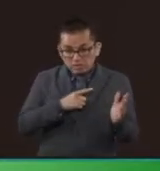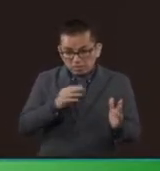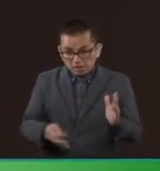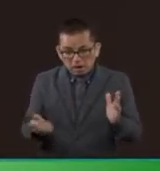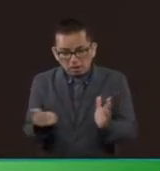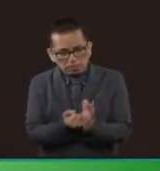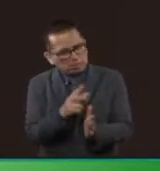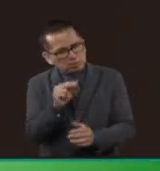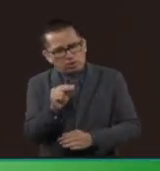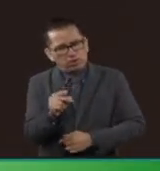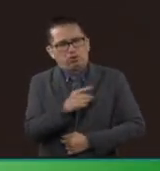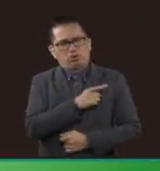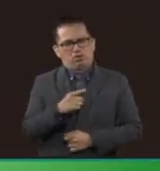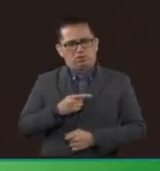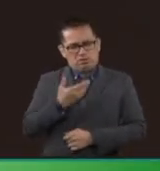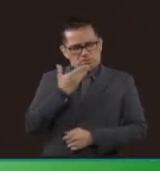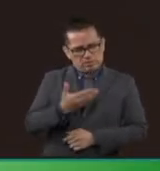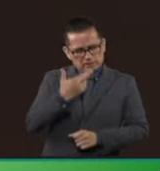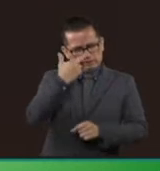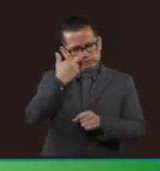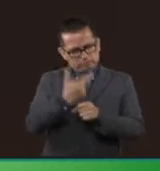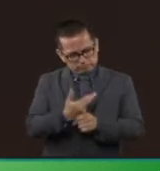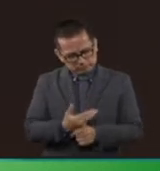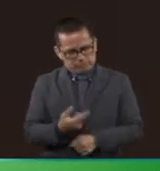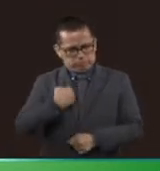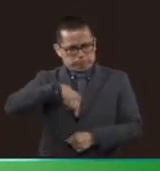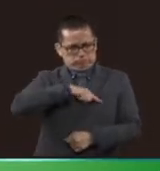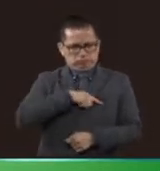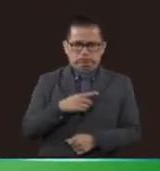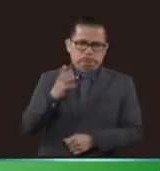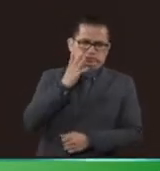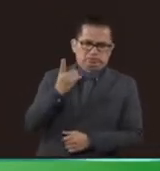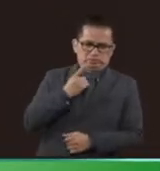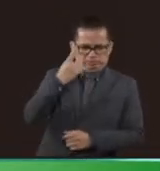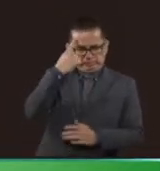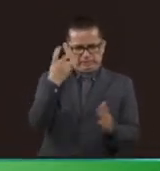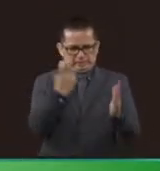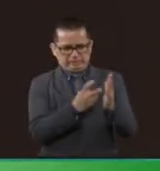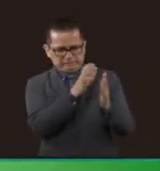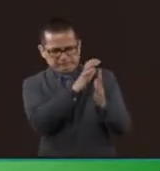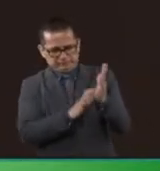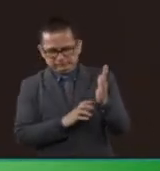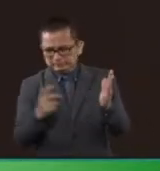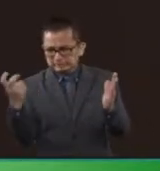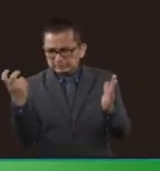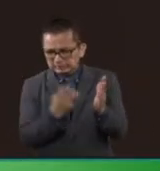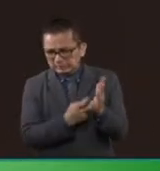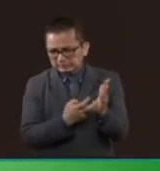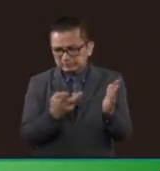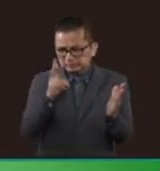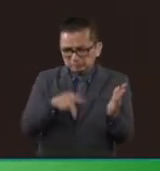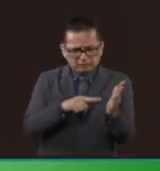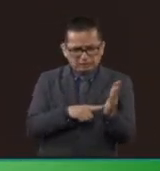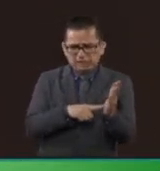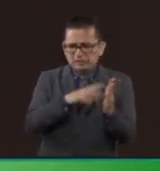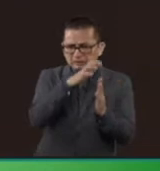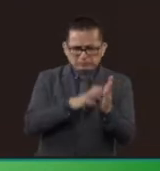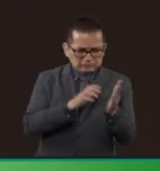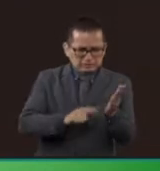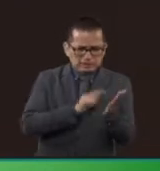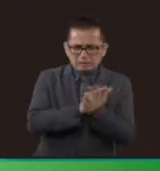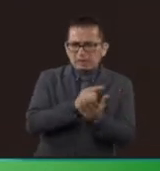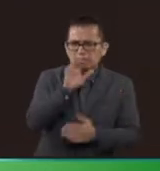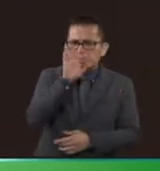pues Tendría que haber un mínimo sentido de responsabilidad parlamentaria de no aprobar eh disposiciones jurídicas